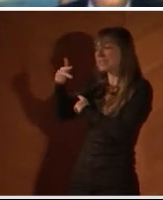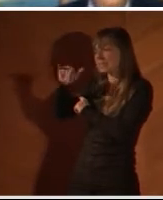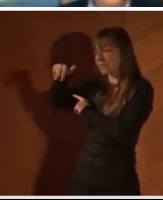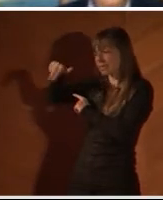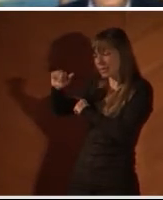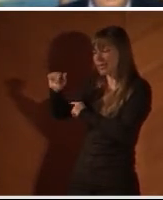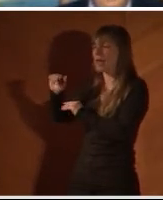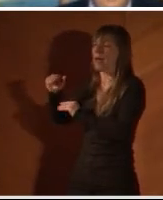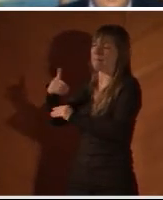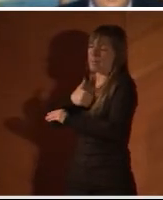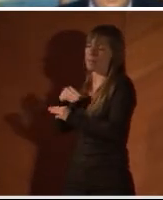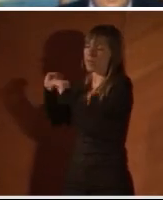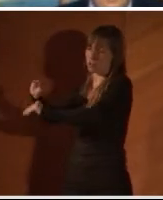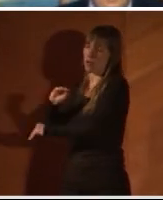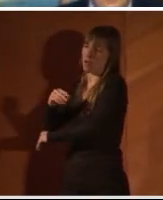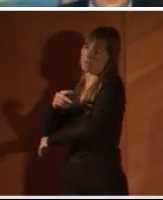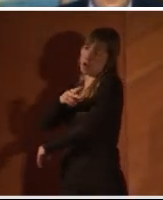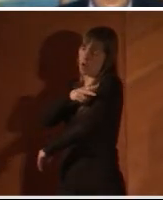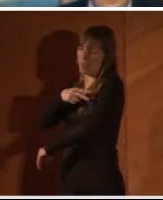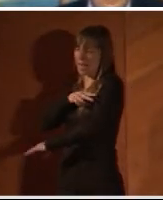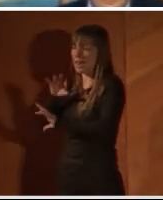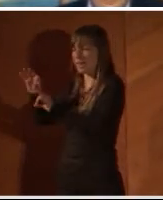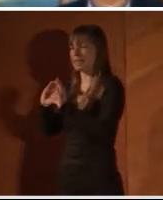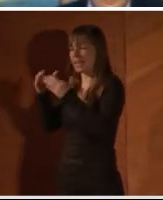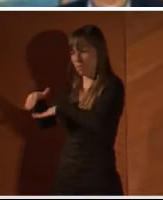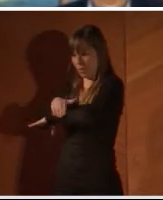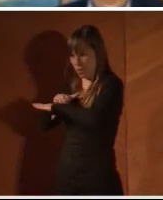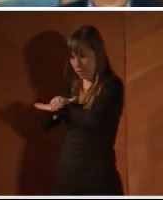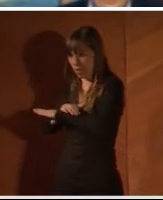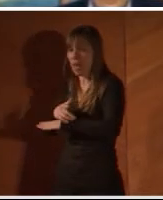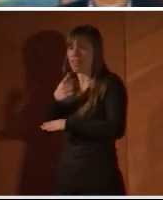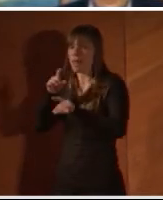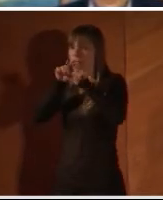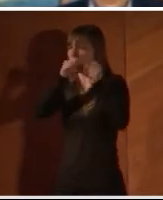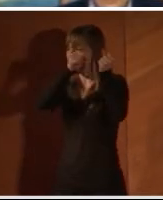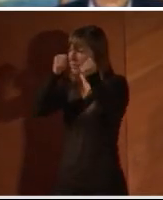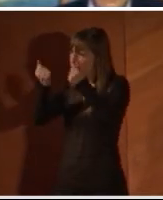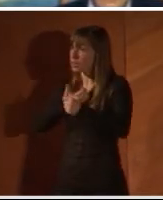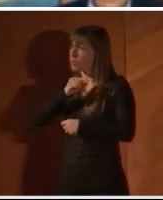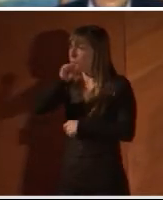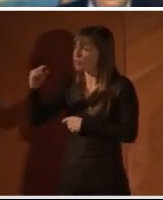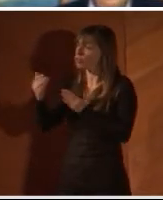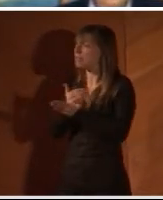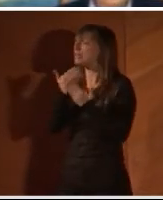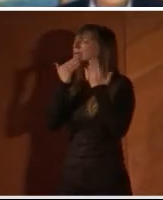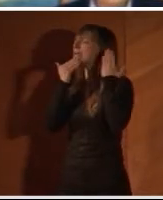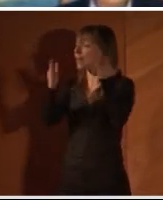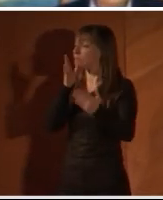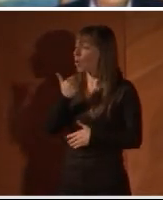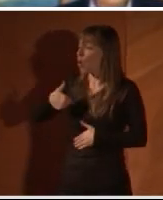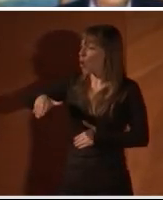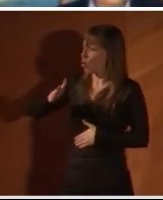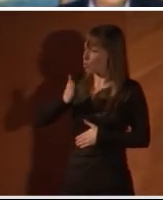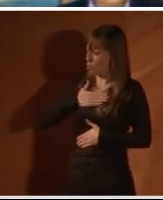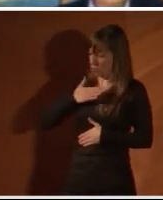del equipo de gobierno. Agradecer a todos los profesionales y entidades que han hecho posible pues, que un municipio como el nuestro, al norte del